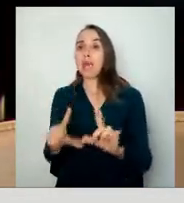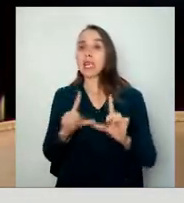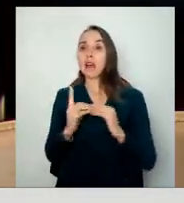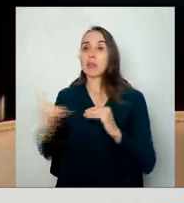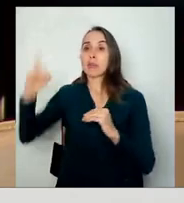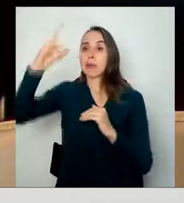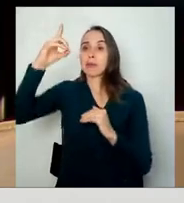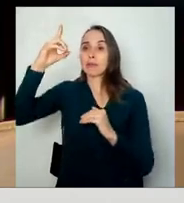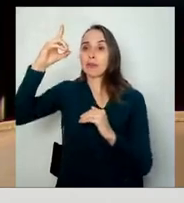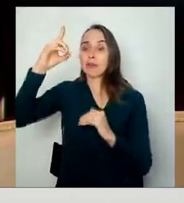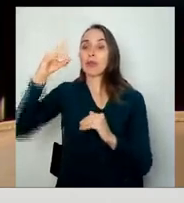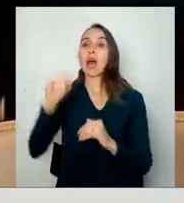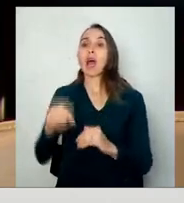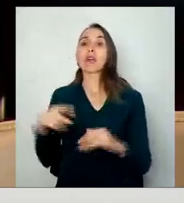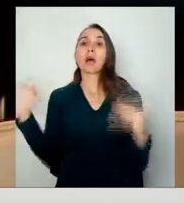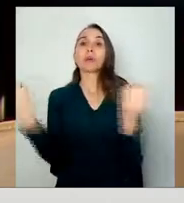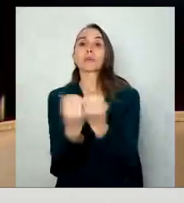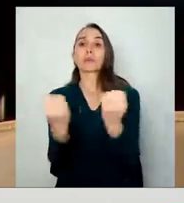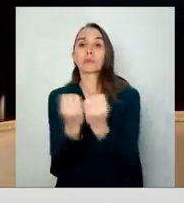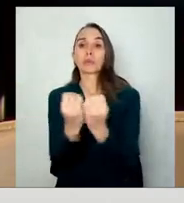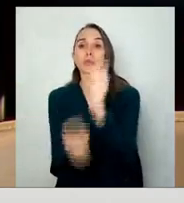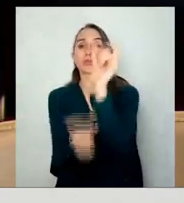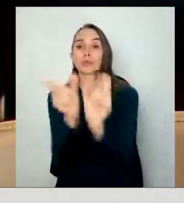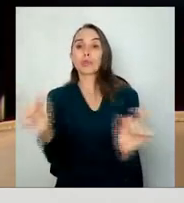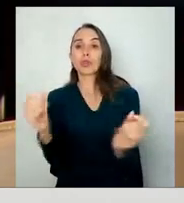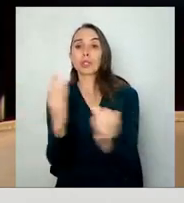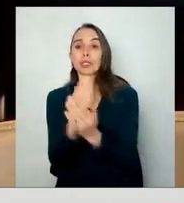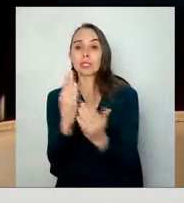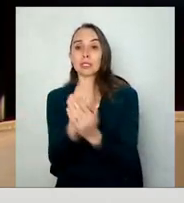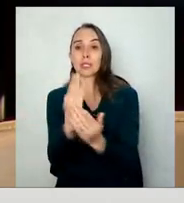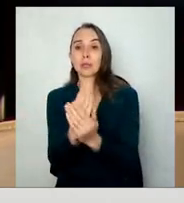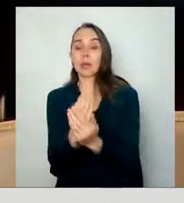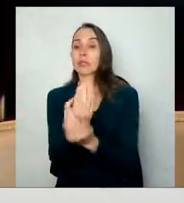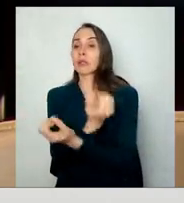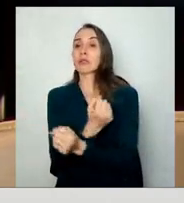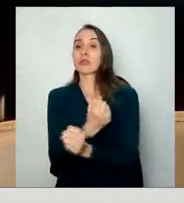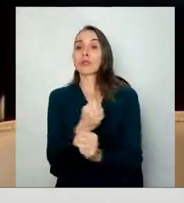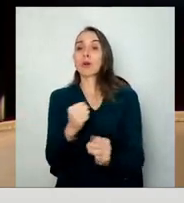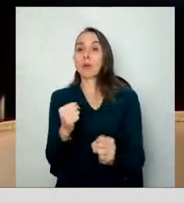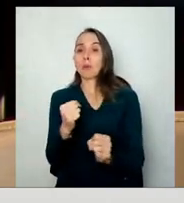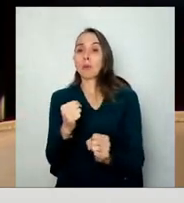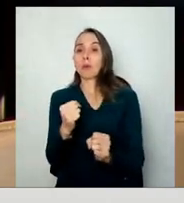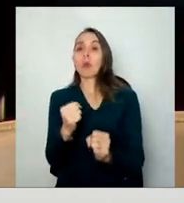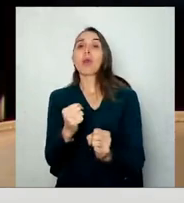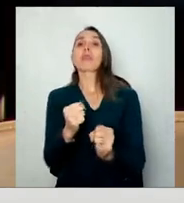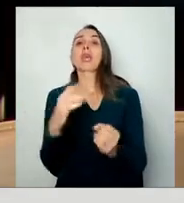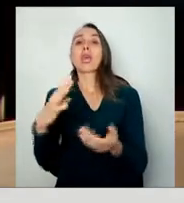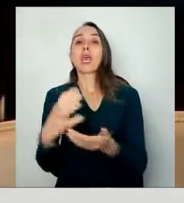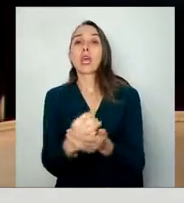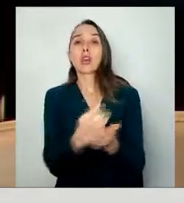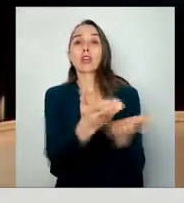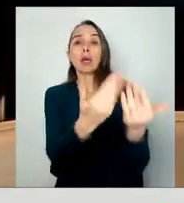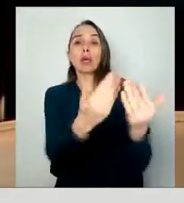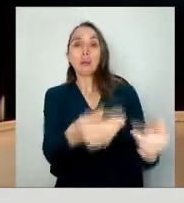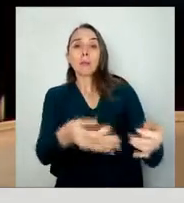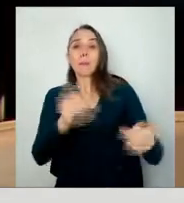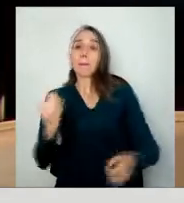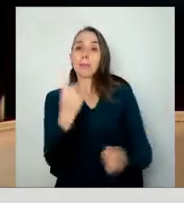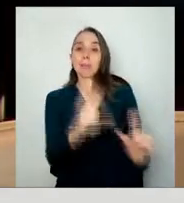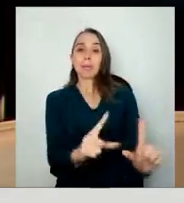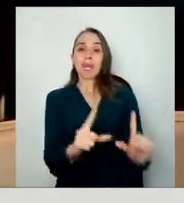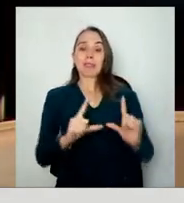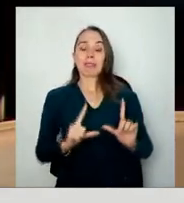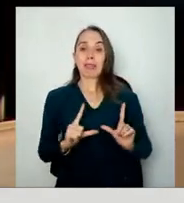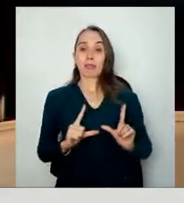a cientos de estudiantes que se les impide Acceder al título de pregrado o incluso se les